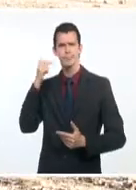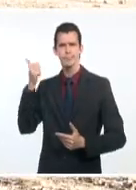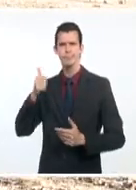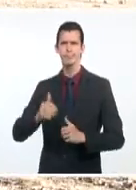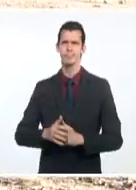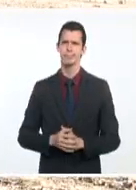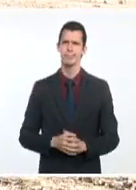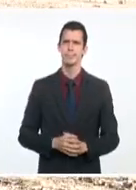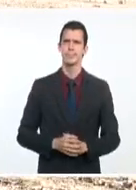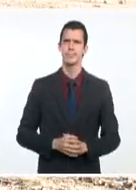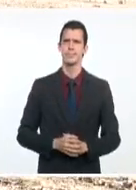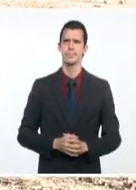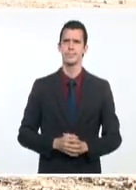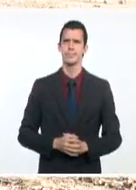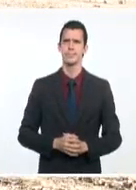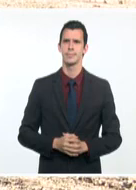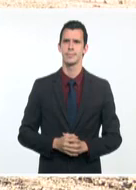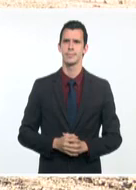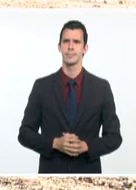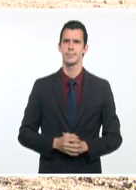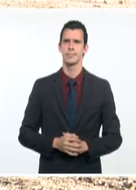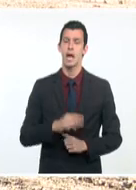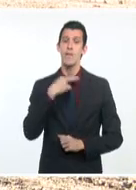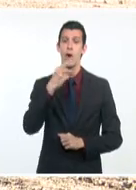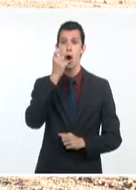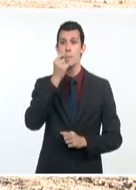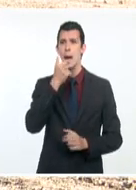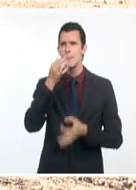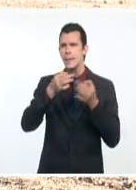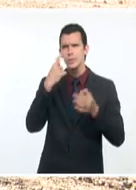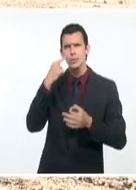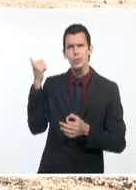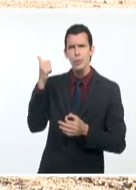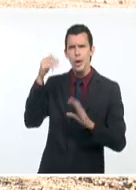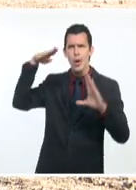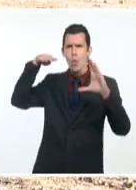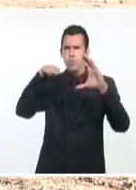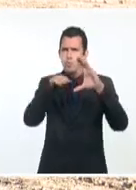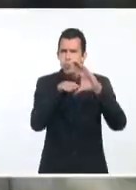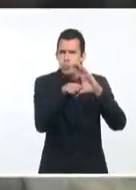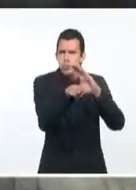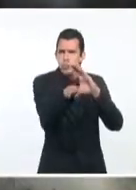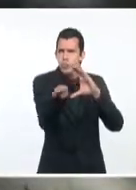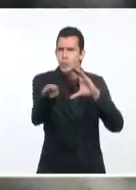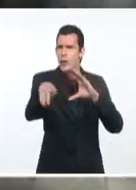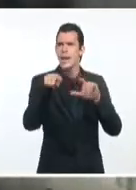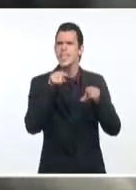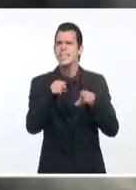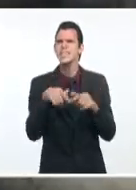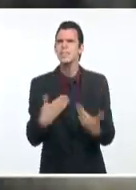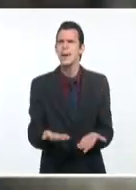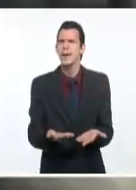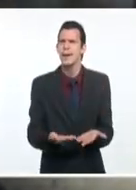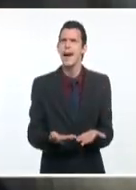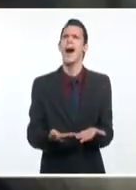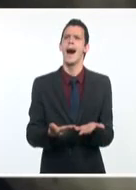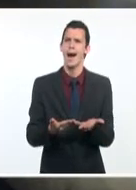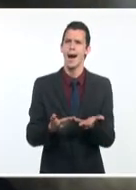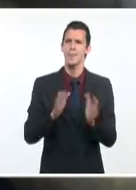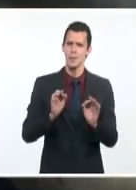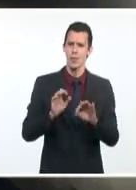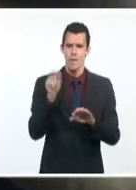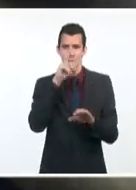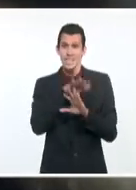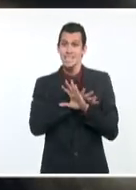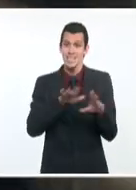Este es uno de los túneles que trasvasarán el agua de la presa Levisa. El recorrido desde la entrada hasta